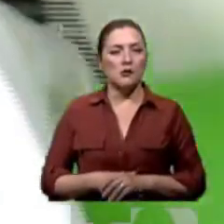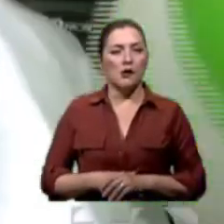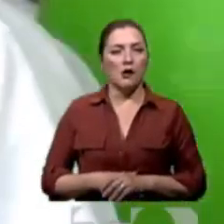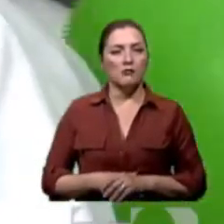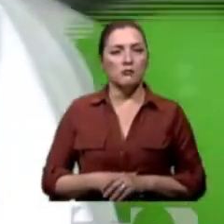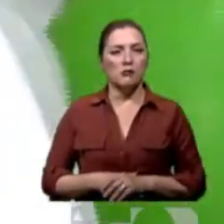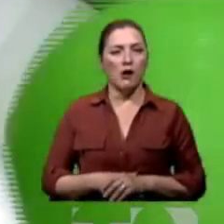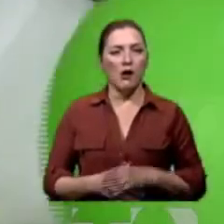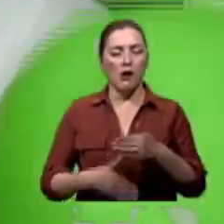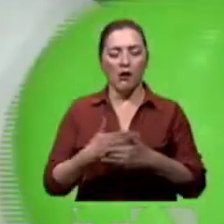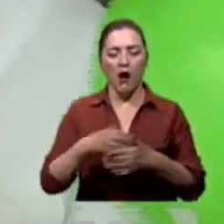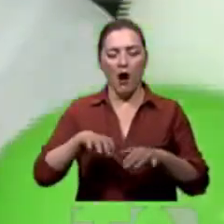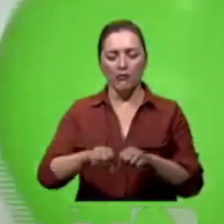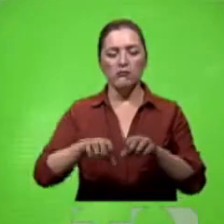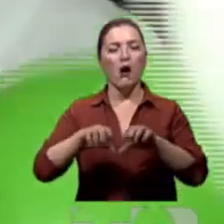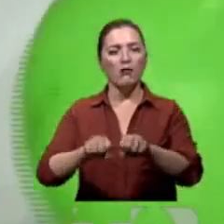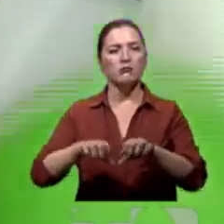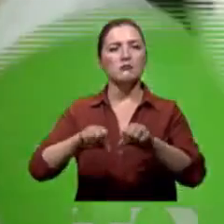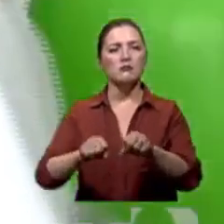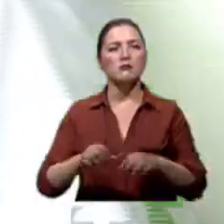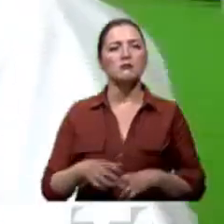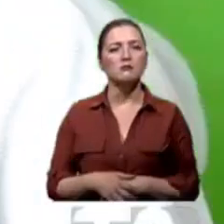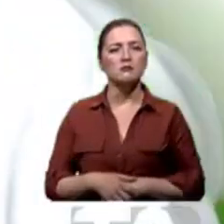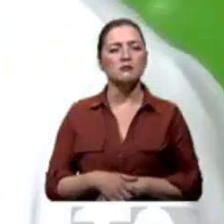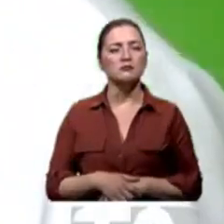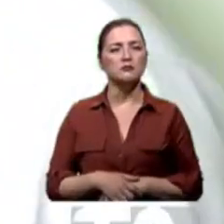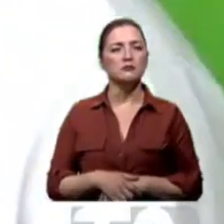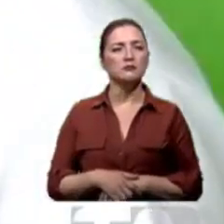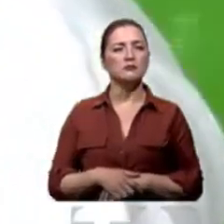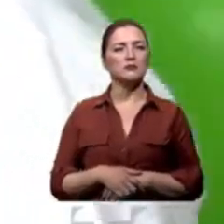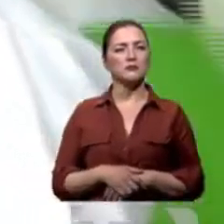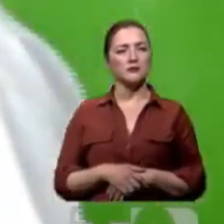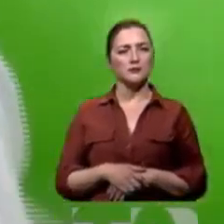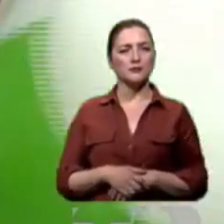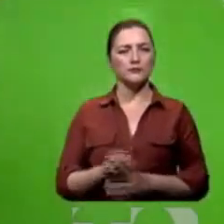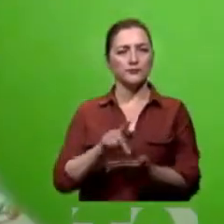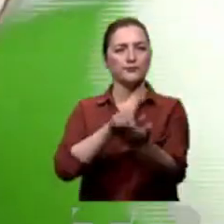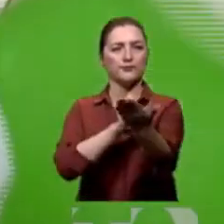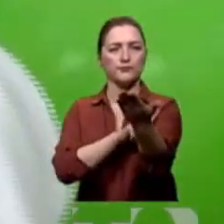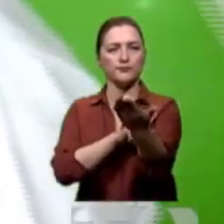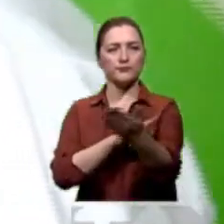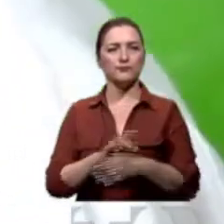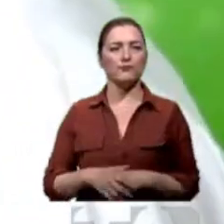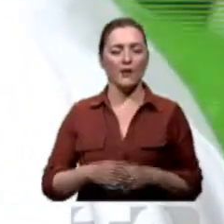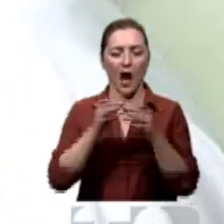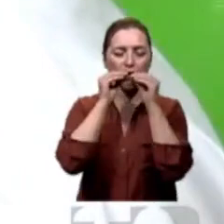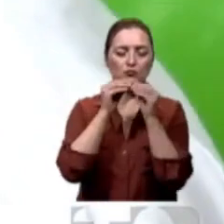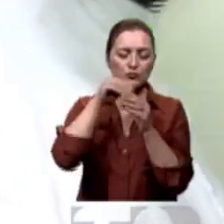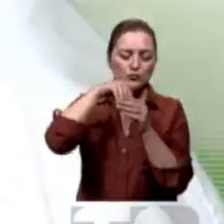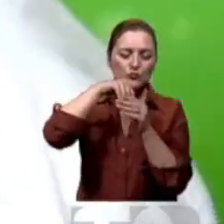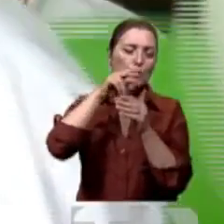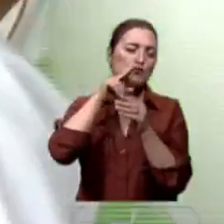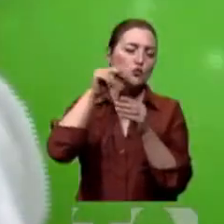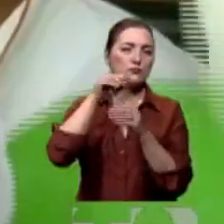proceso incluso de la elaboración de la guagua de pan, dentro de lo que conlleva esta tradición de estos sabores, los rellenos que